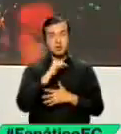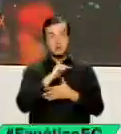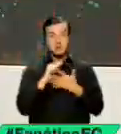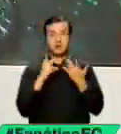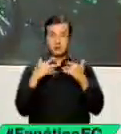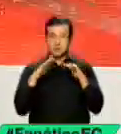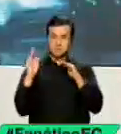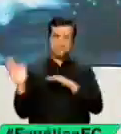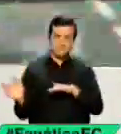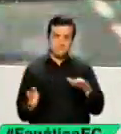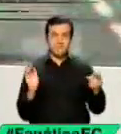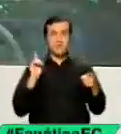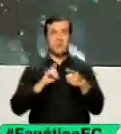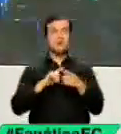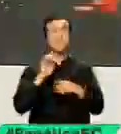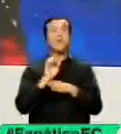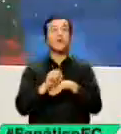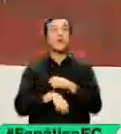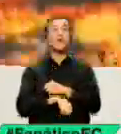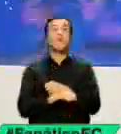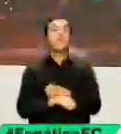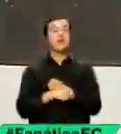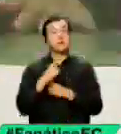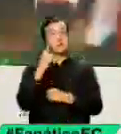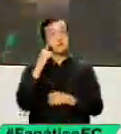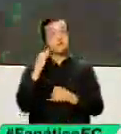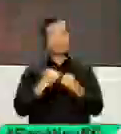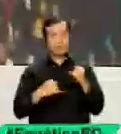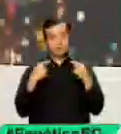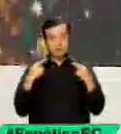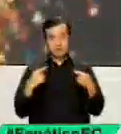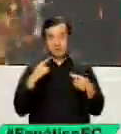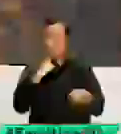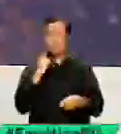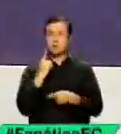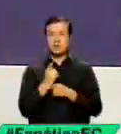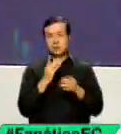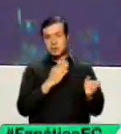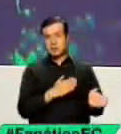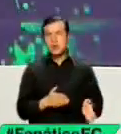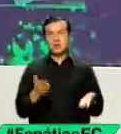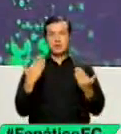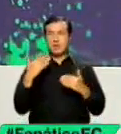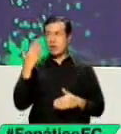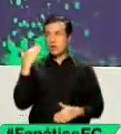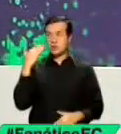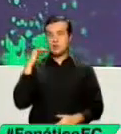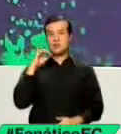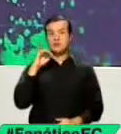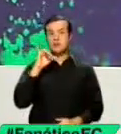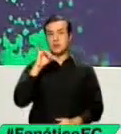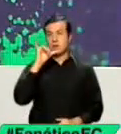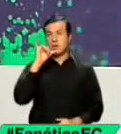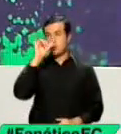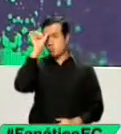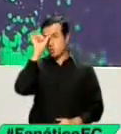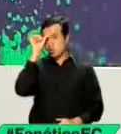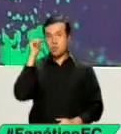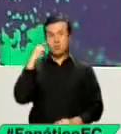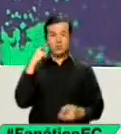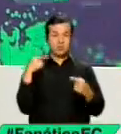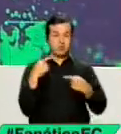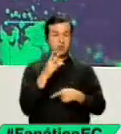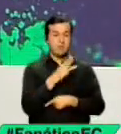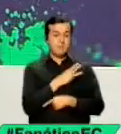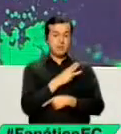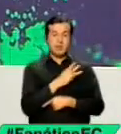Nos metemos ya en el campeonato ecuatoriano de fútbol y va a haber final. Esto se definió justamente el pasado fin de semana con la victoria del Club Sport Emelec ante el